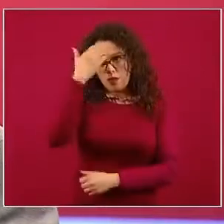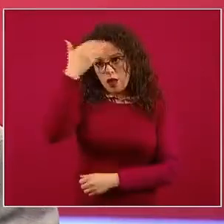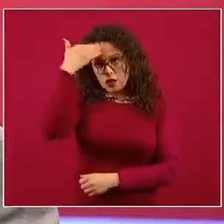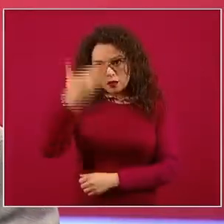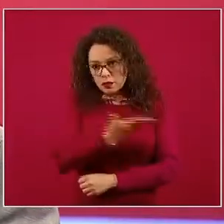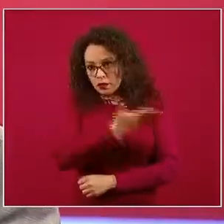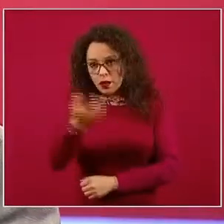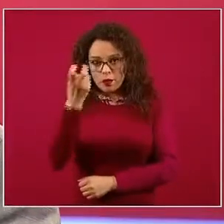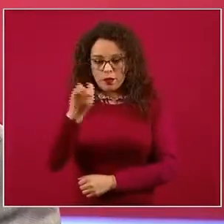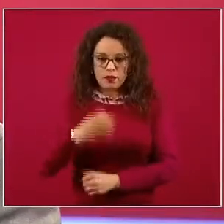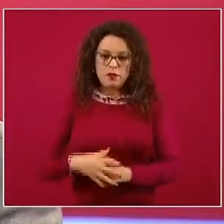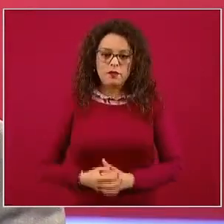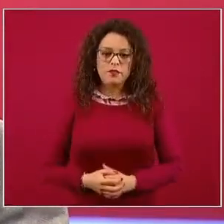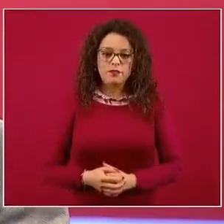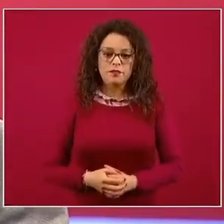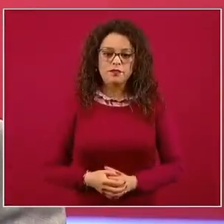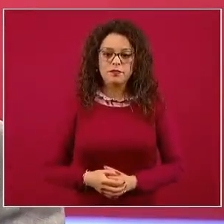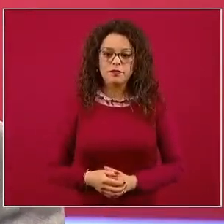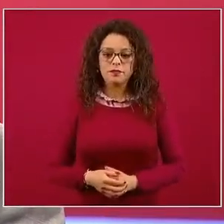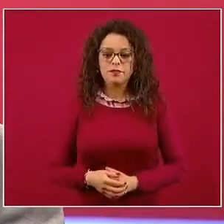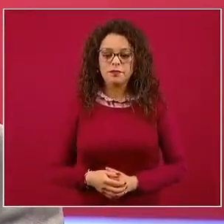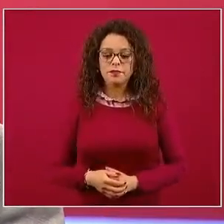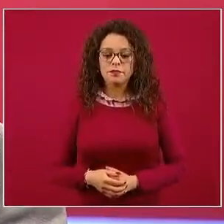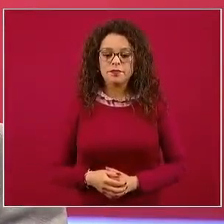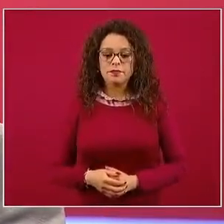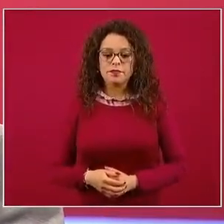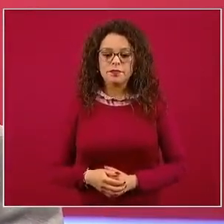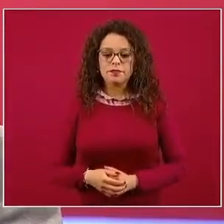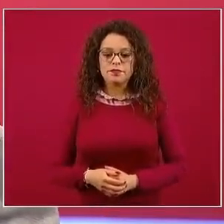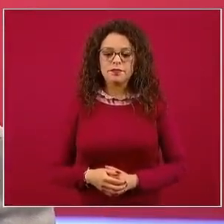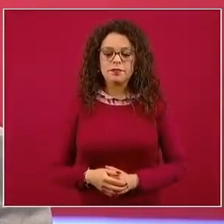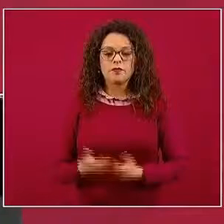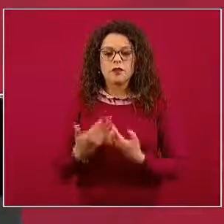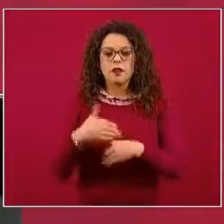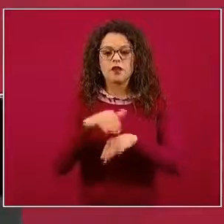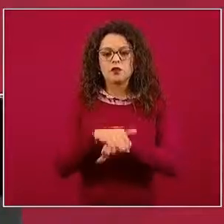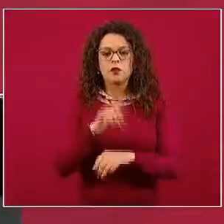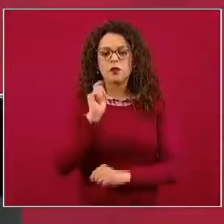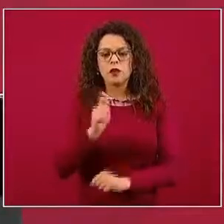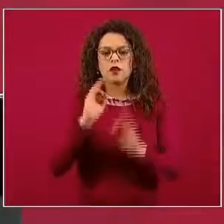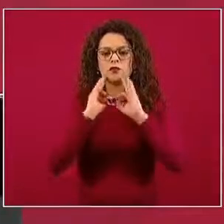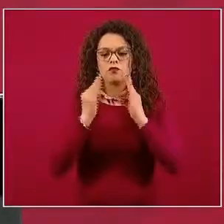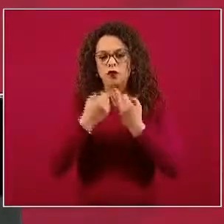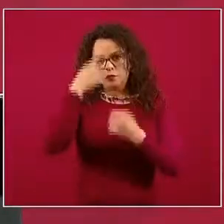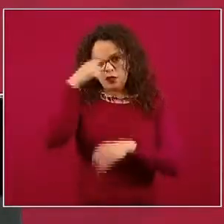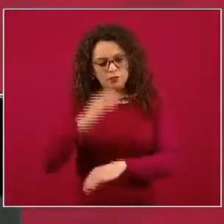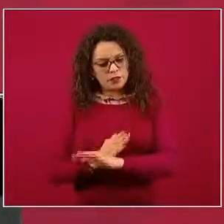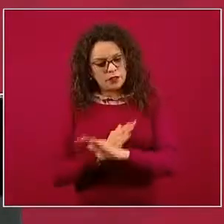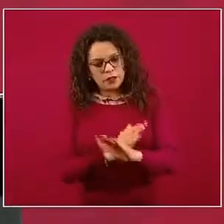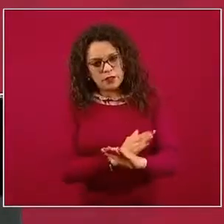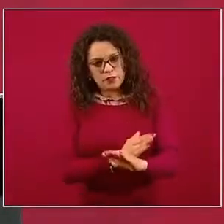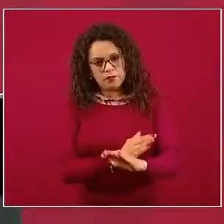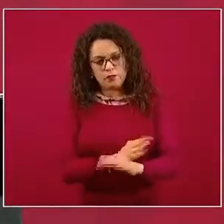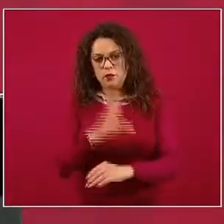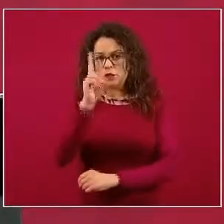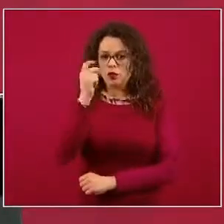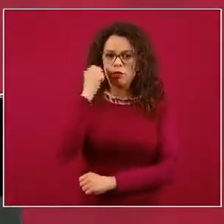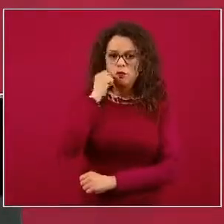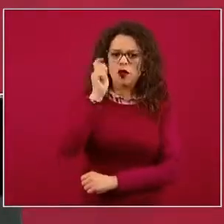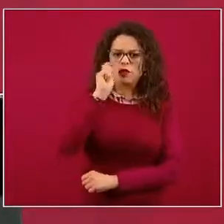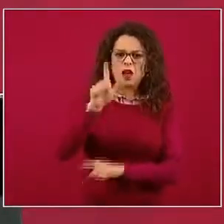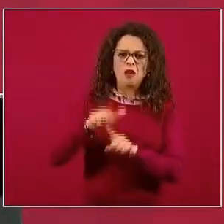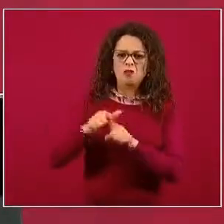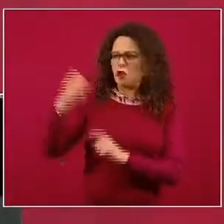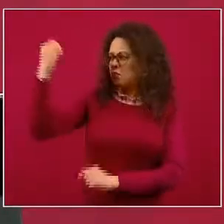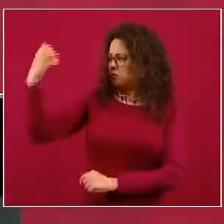esa reflexión. Sobre medidas de prevención, Independientemente del color del semáforo,